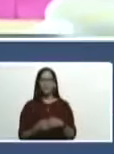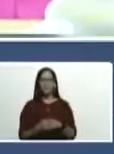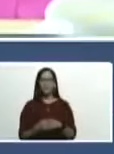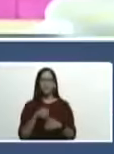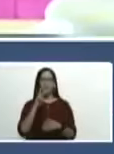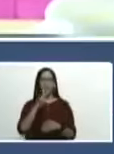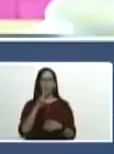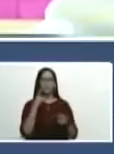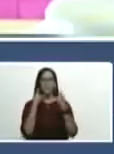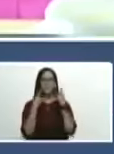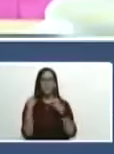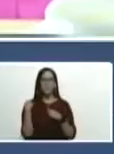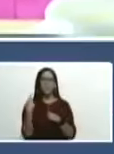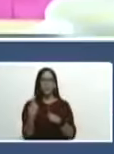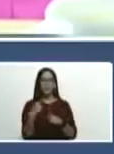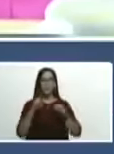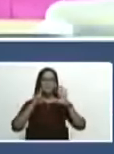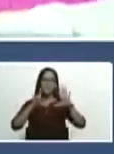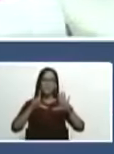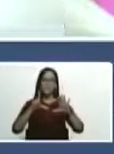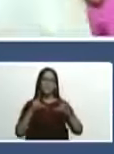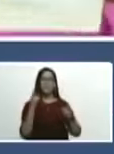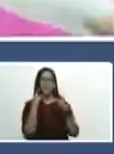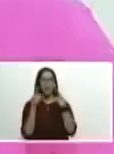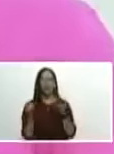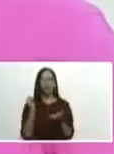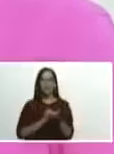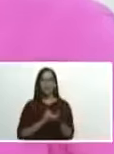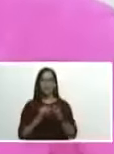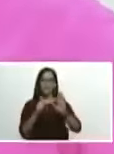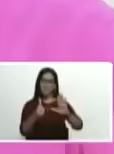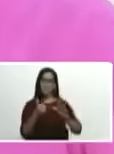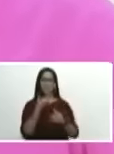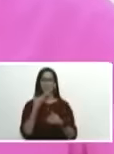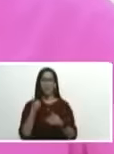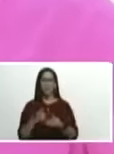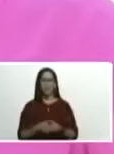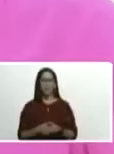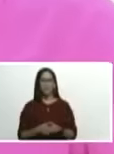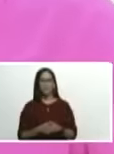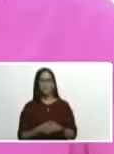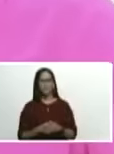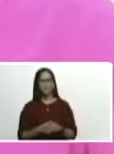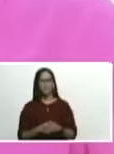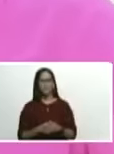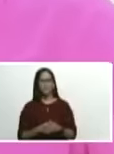por primera vez, 7 serán reactivadas y 6 serán mejoradas.